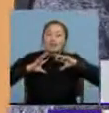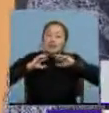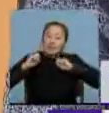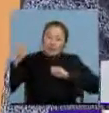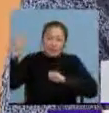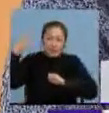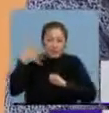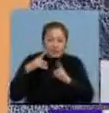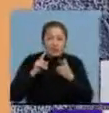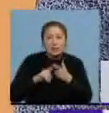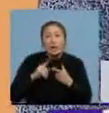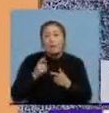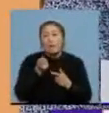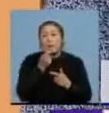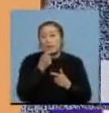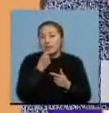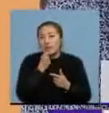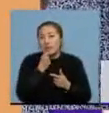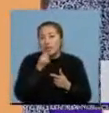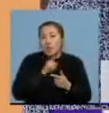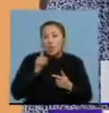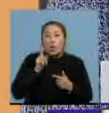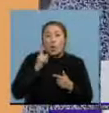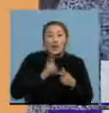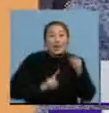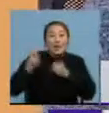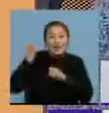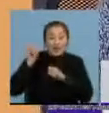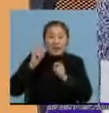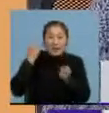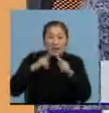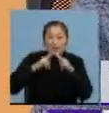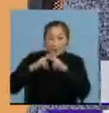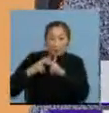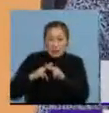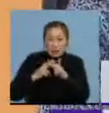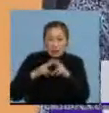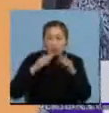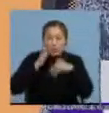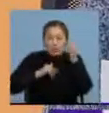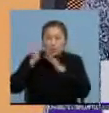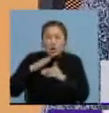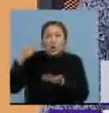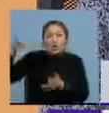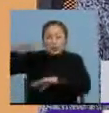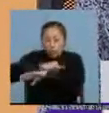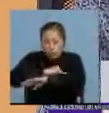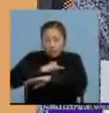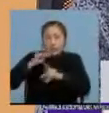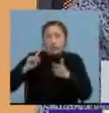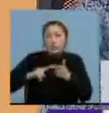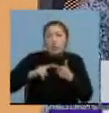como la estación transformadora este como la que se está terminando en alto comedero como la que se está haciendo en